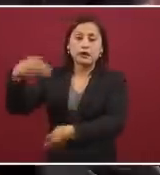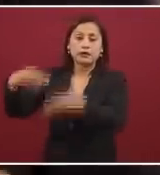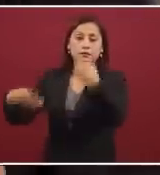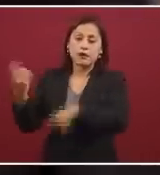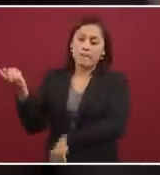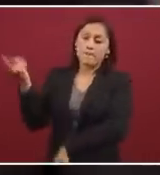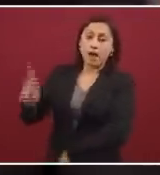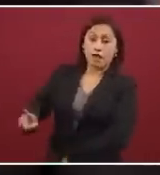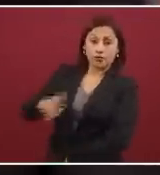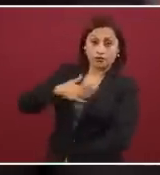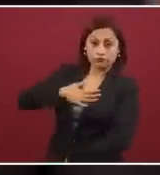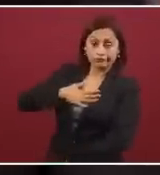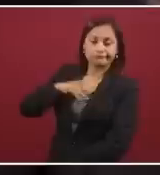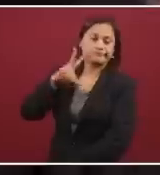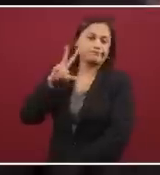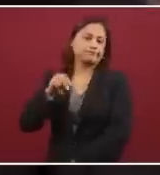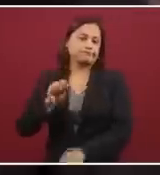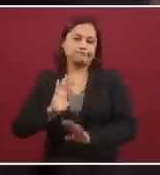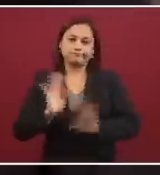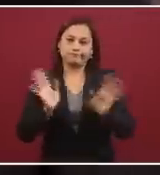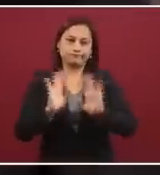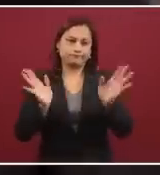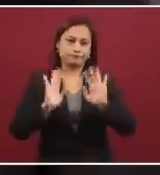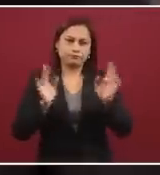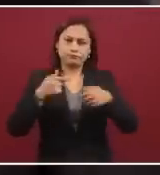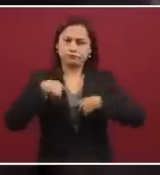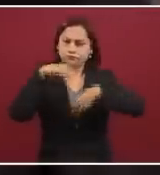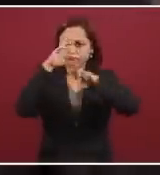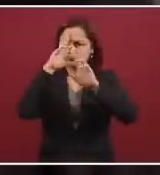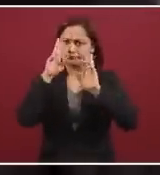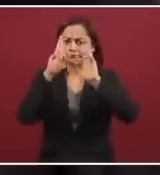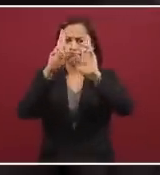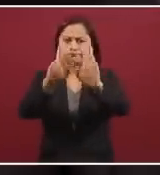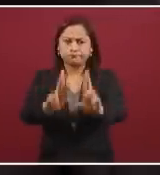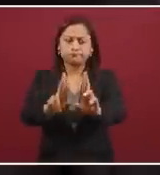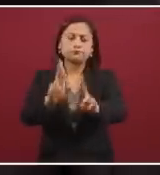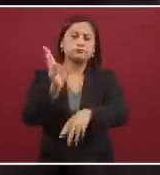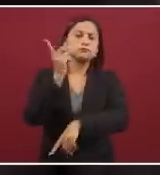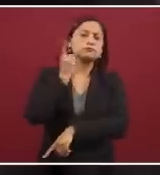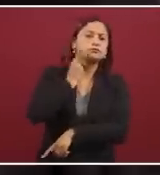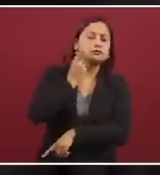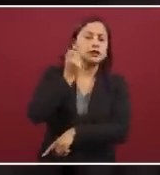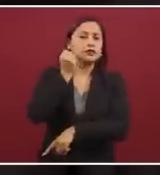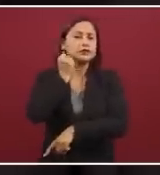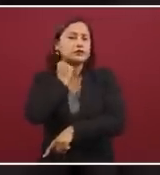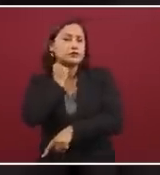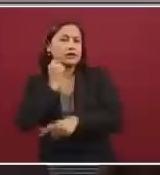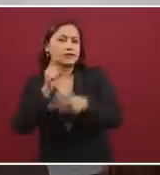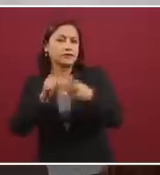qué legisladores jueces magistrados